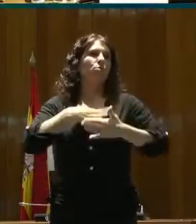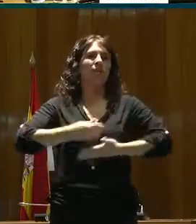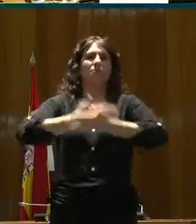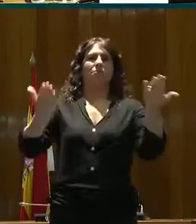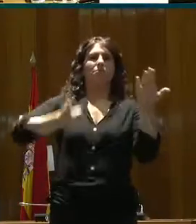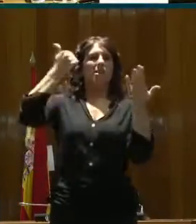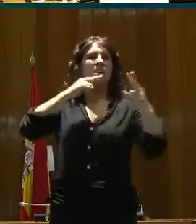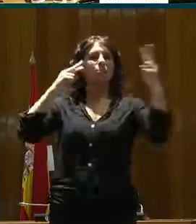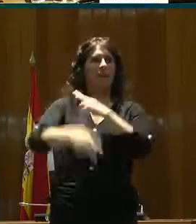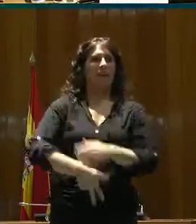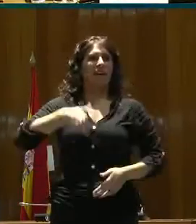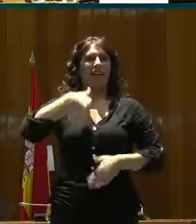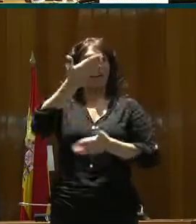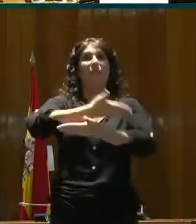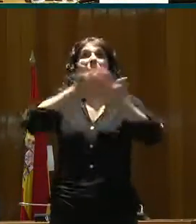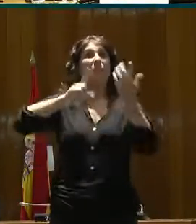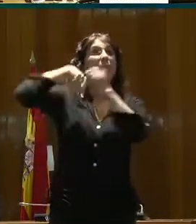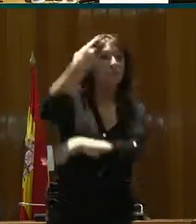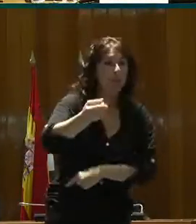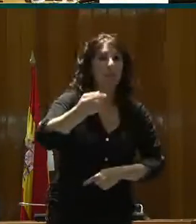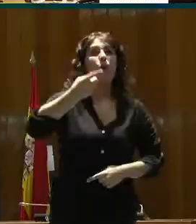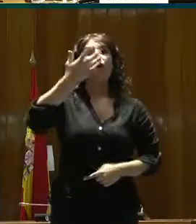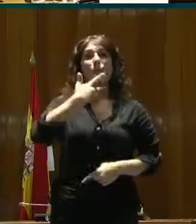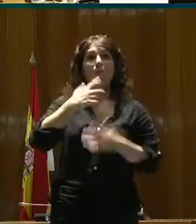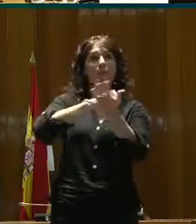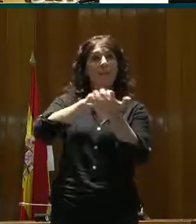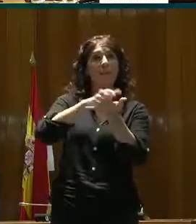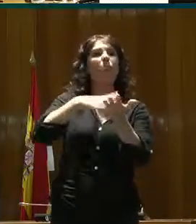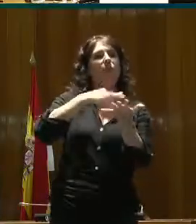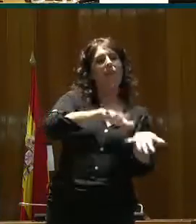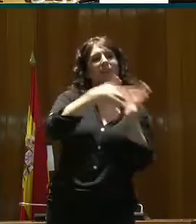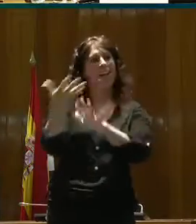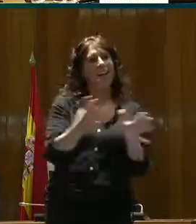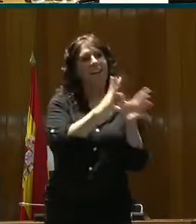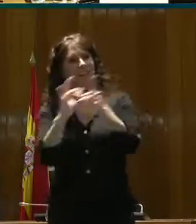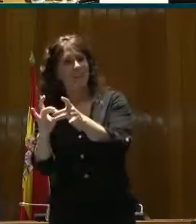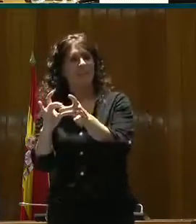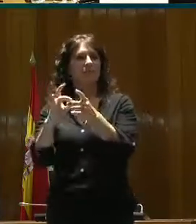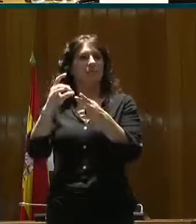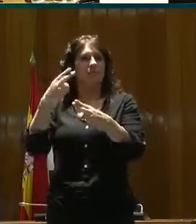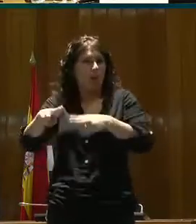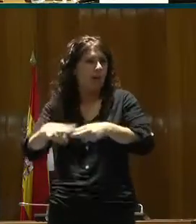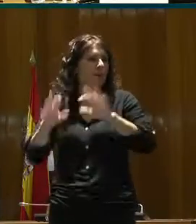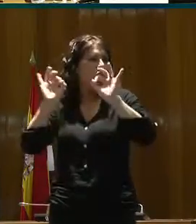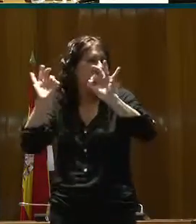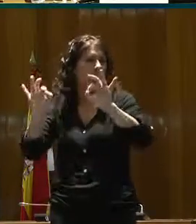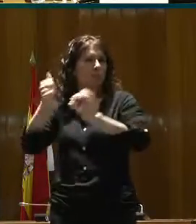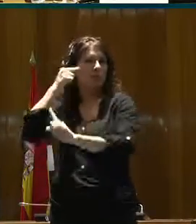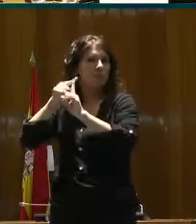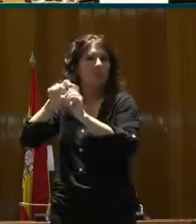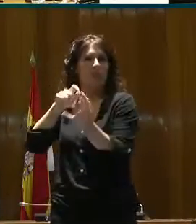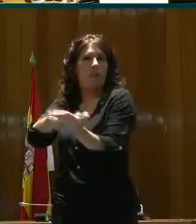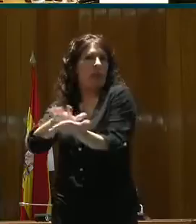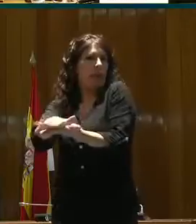es la necesidad del conocimiento gramatical conectada a la aplicación de políticas concretas relacionadas con la